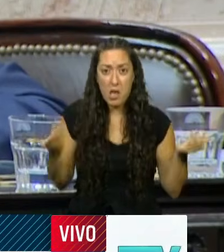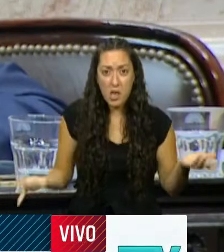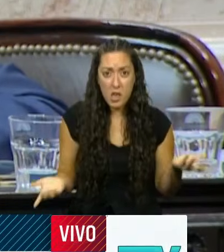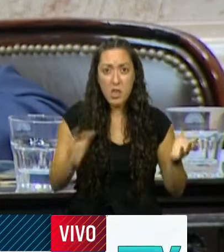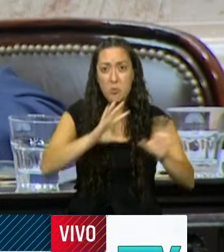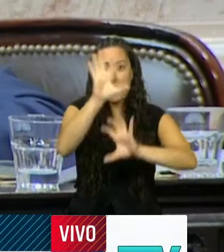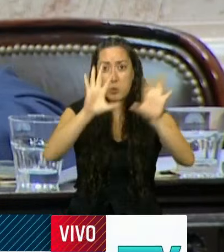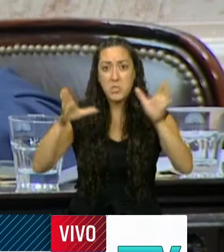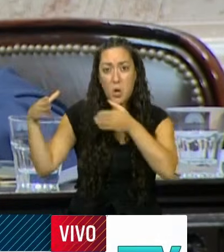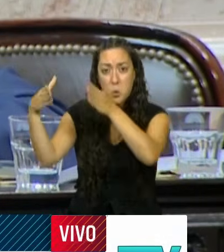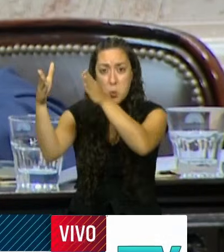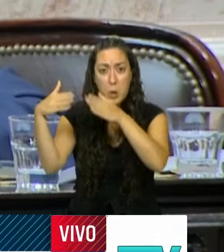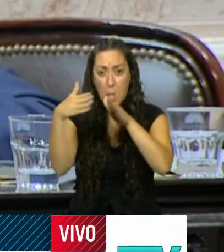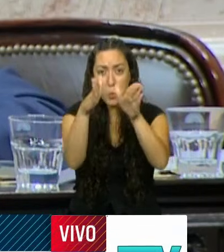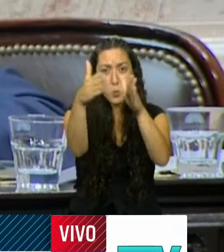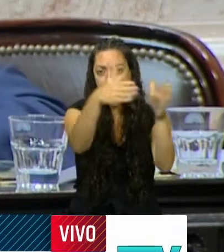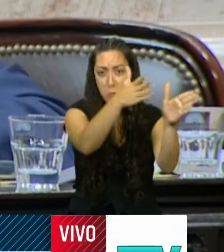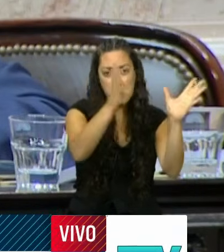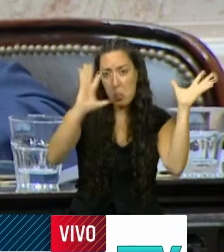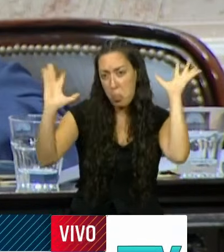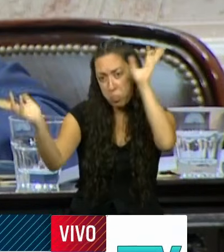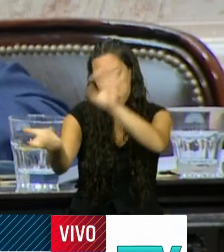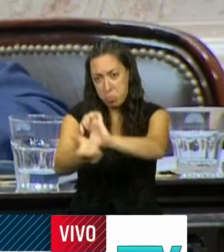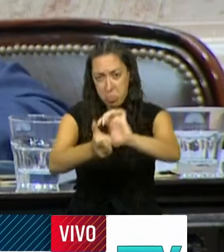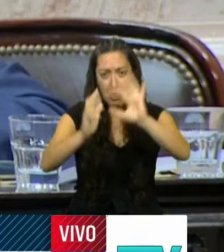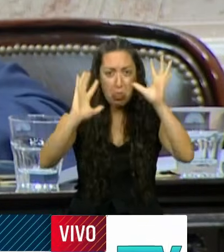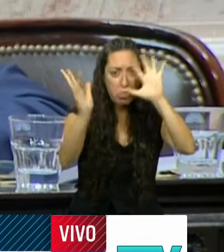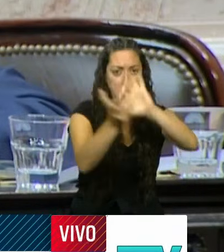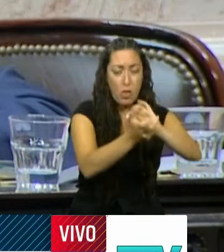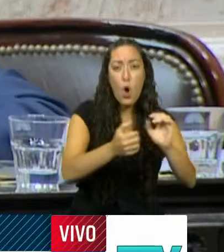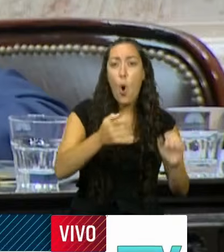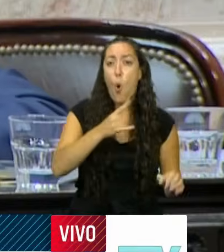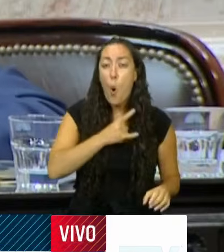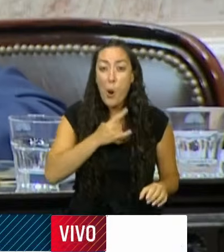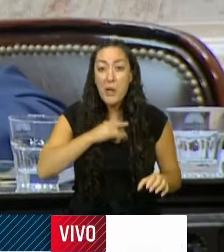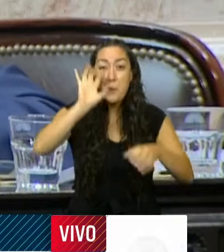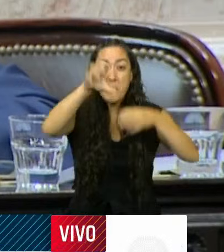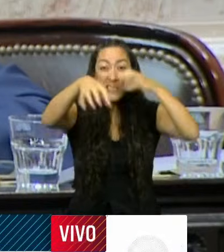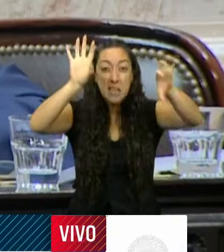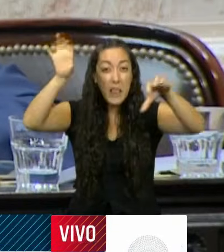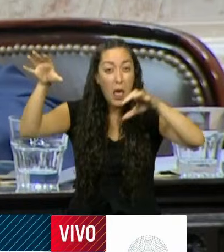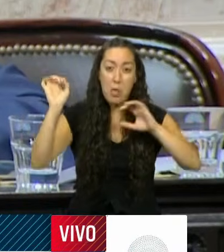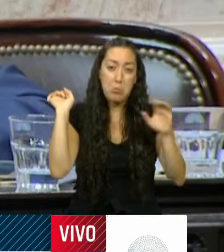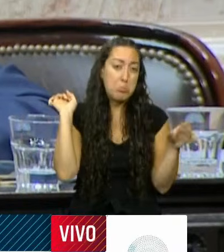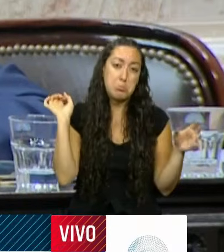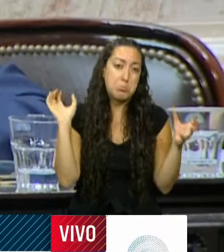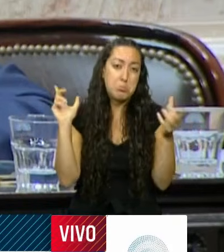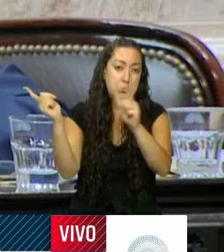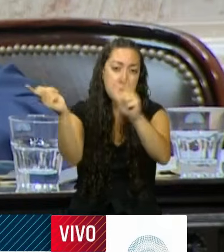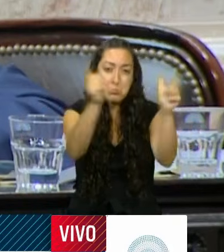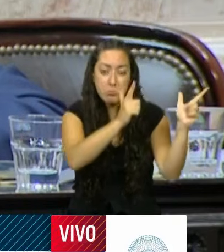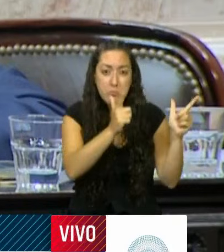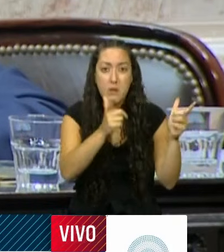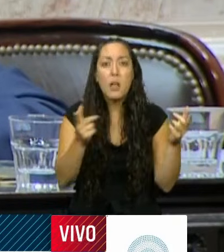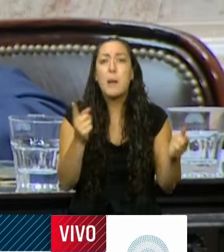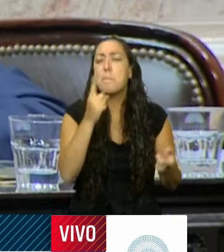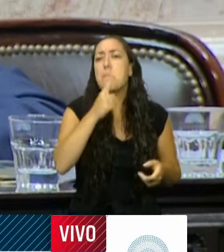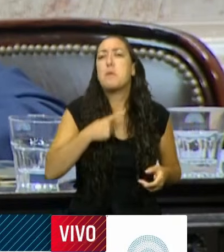sin rutas, nos dejaron sin universidades, nunca nos vinieron a preguntar qué